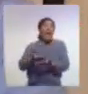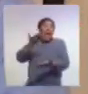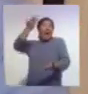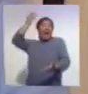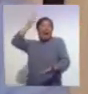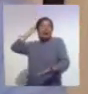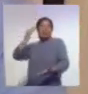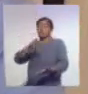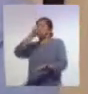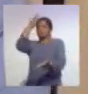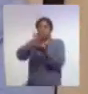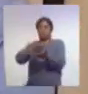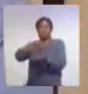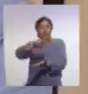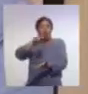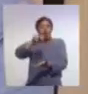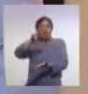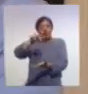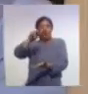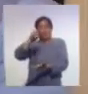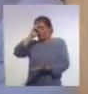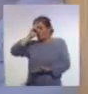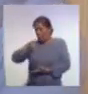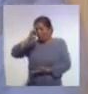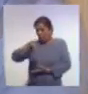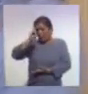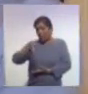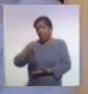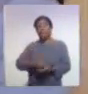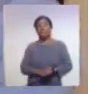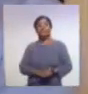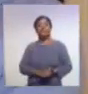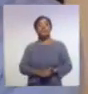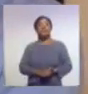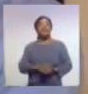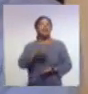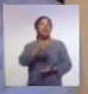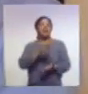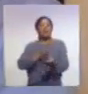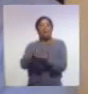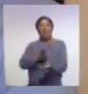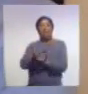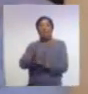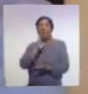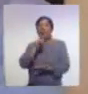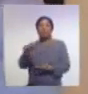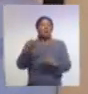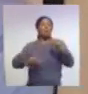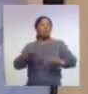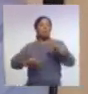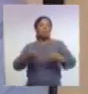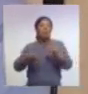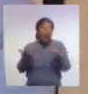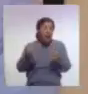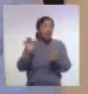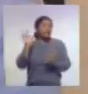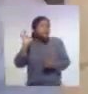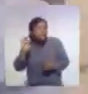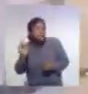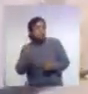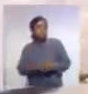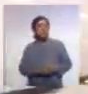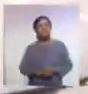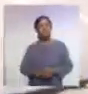cerrada, porque a través de una vía administrativa, sin pasar necesariamente por un juez o alguna jueza,